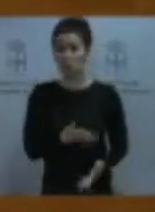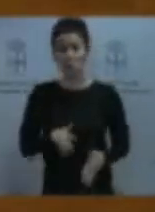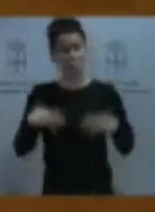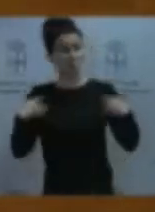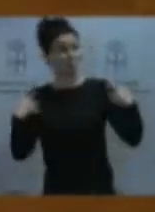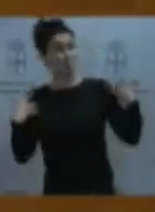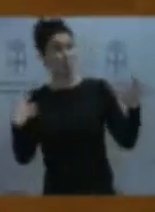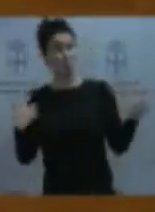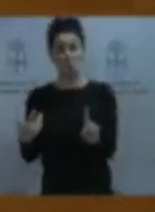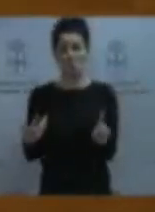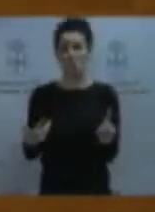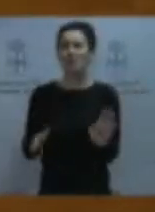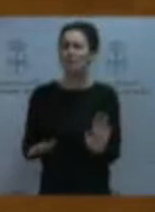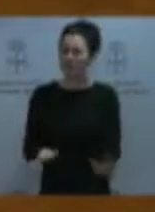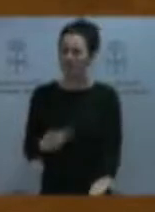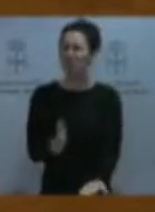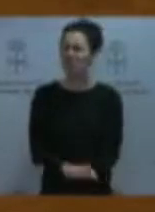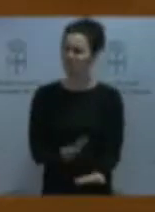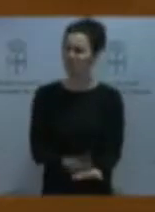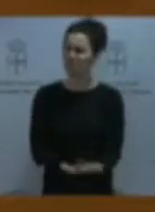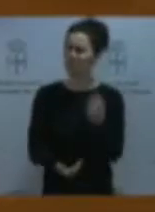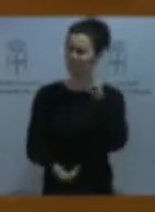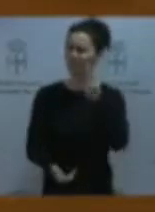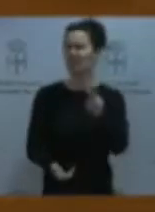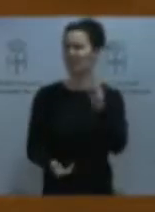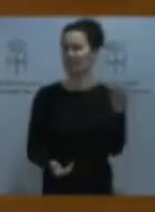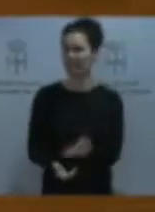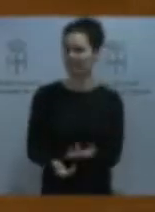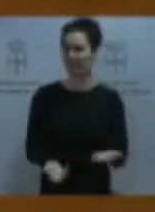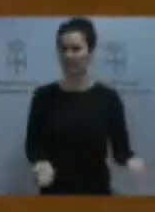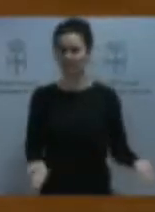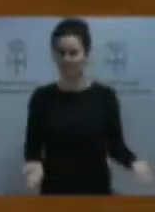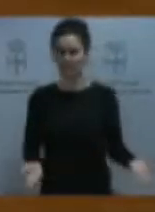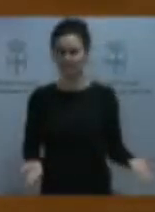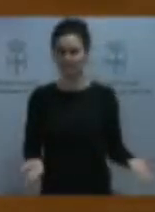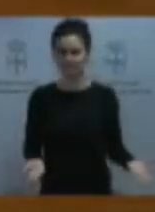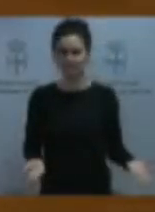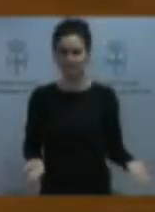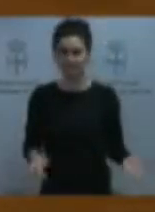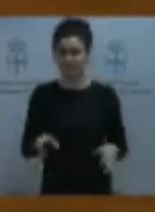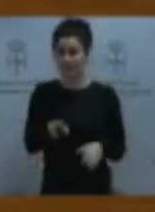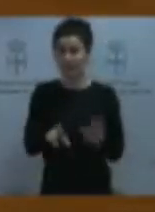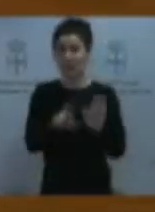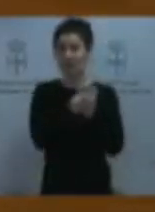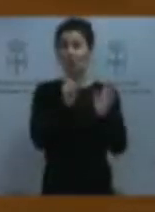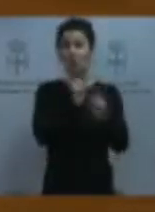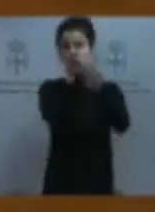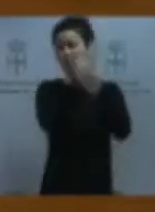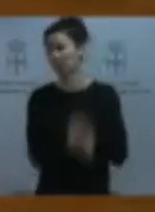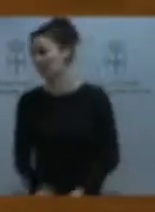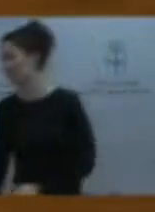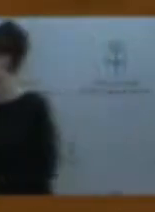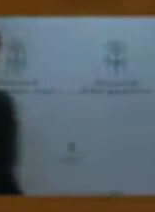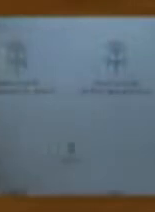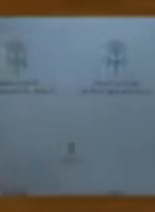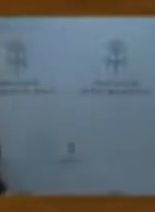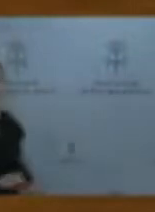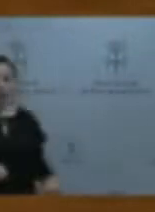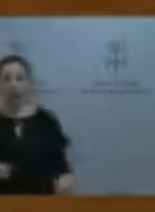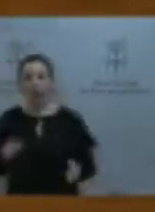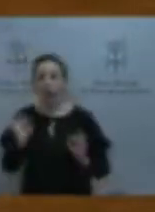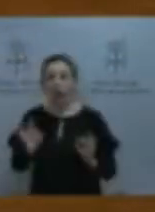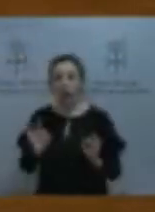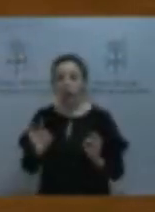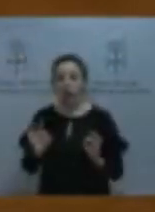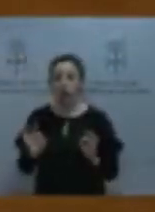flagrantemente de manifiesto la ilegalidad del nombramiento de la jefatura de servicio del Instituto Nacional de Silicosis,